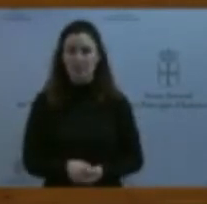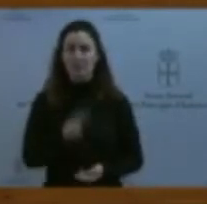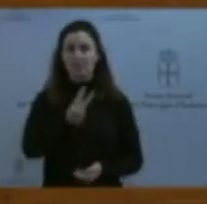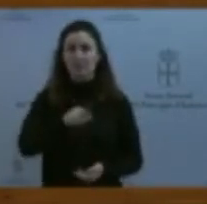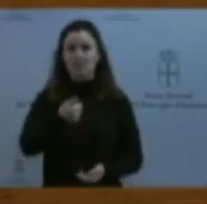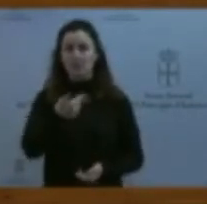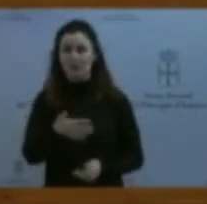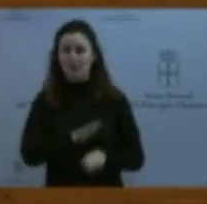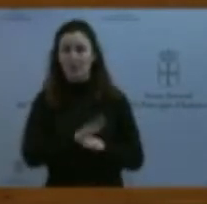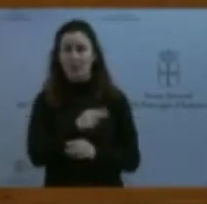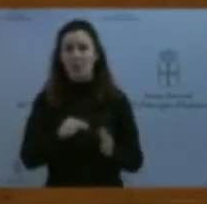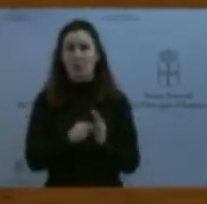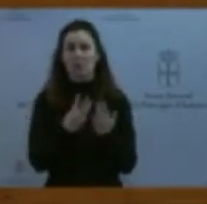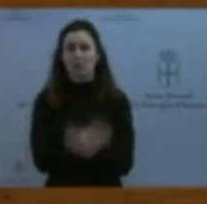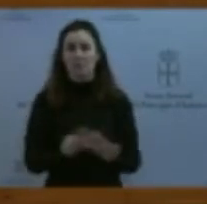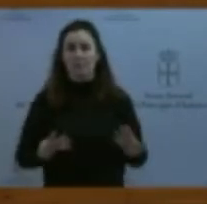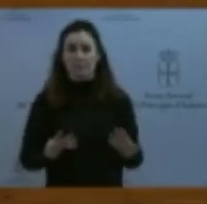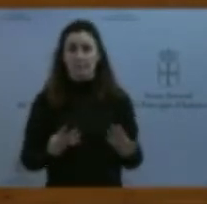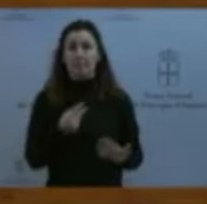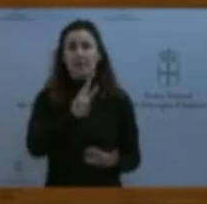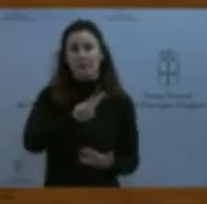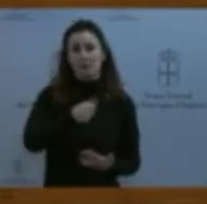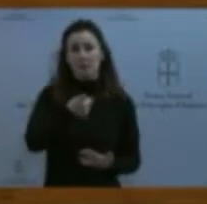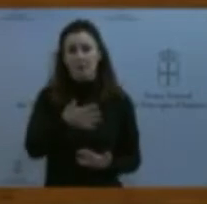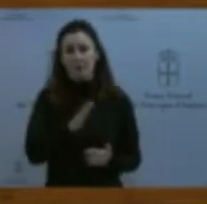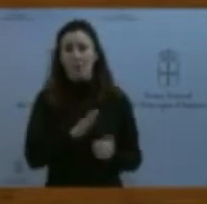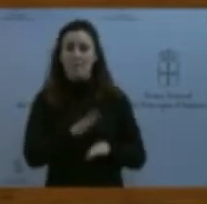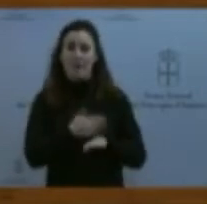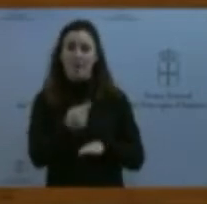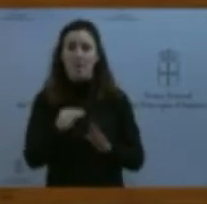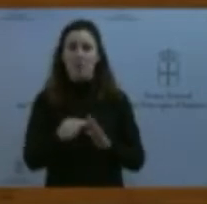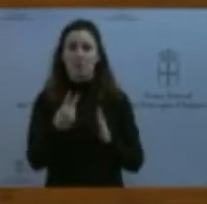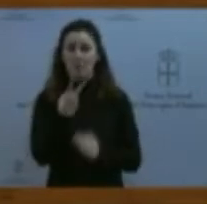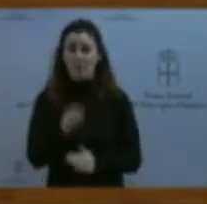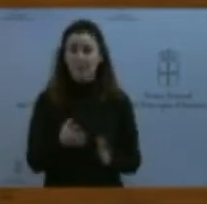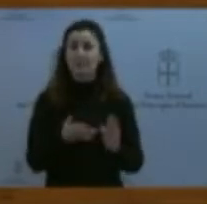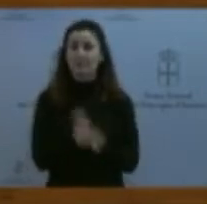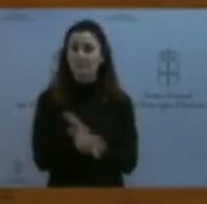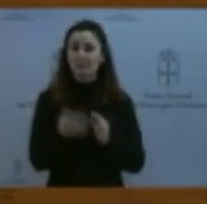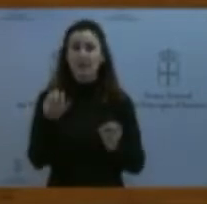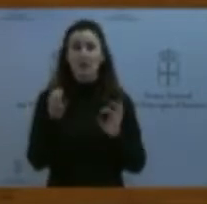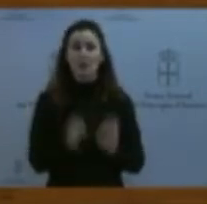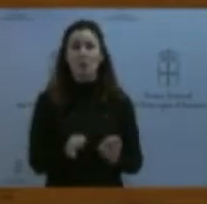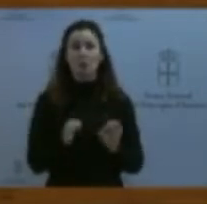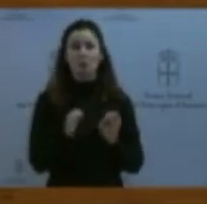el 2020, es decir, agotando las capacidades para estos dos ejercicios, y para el